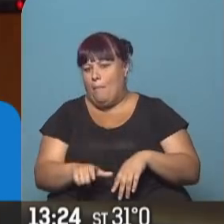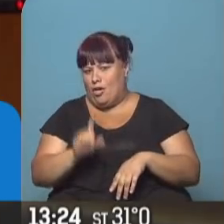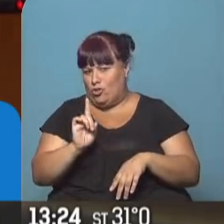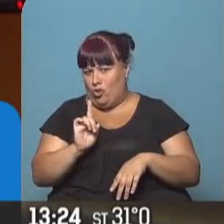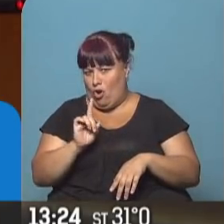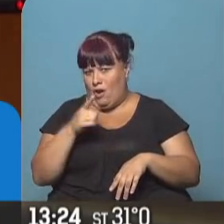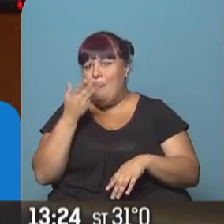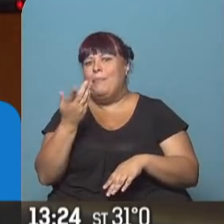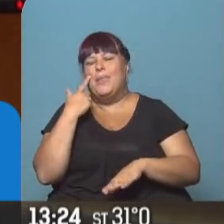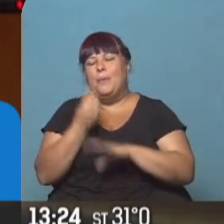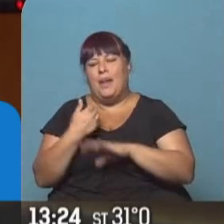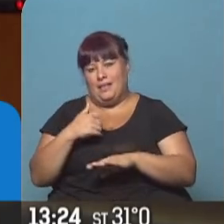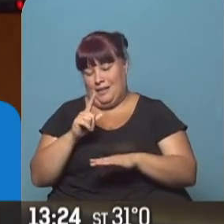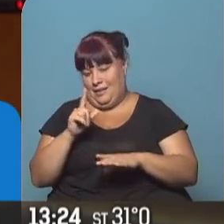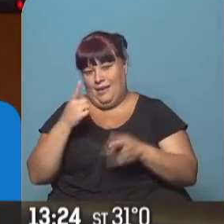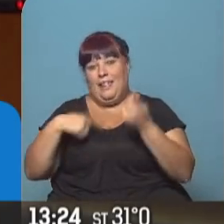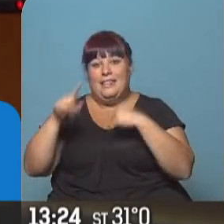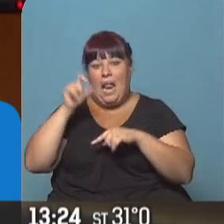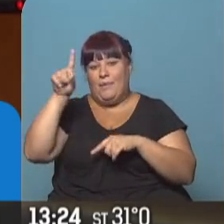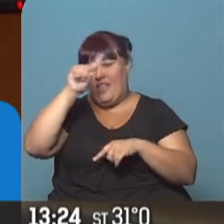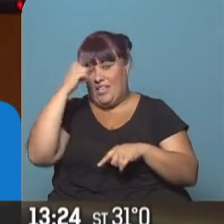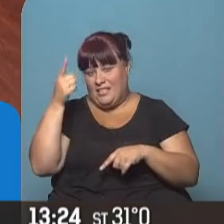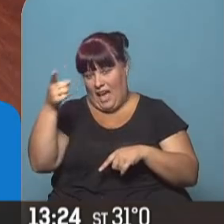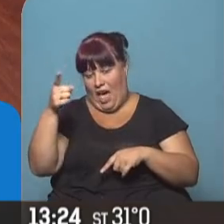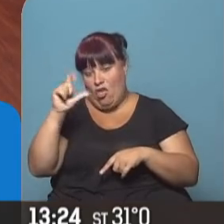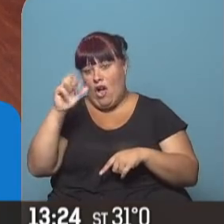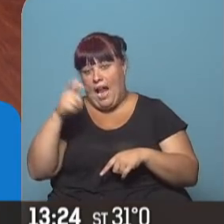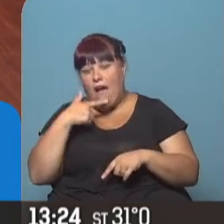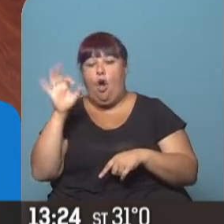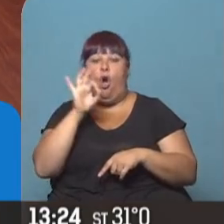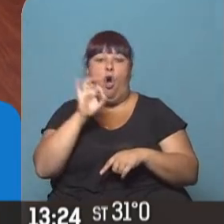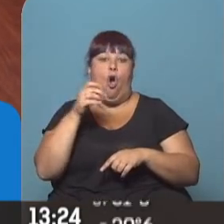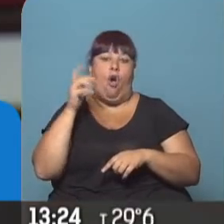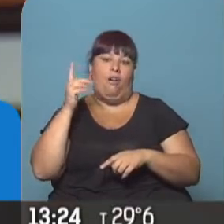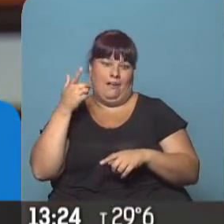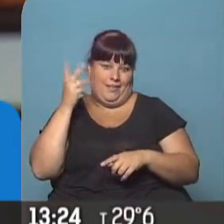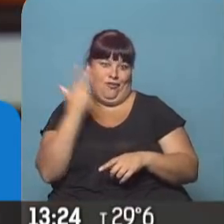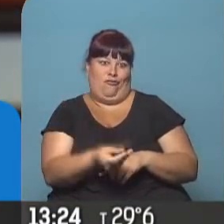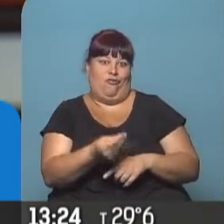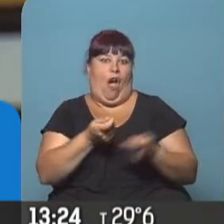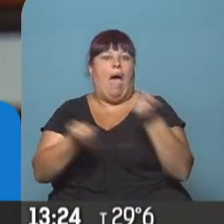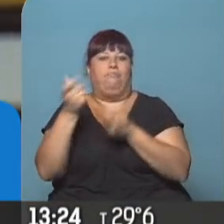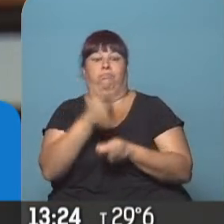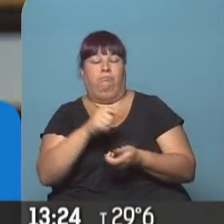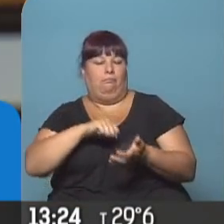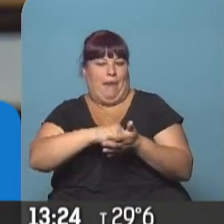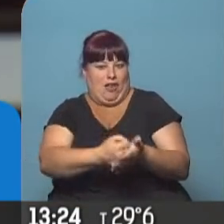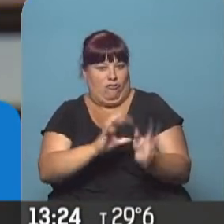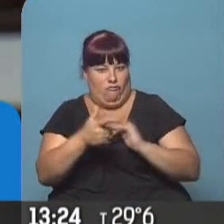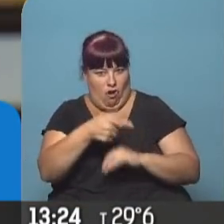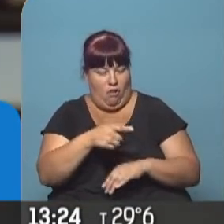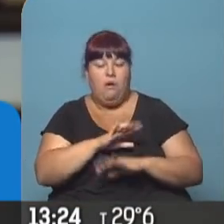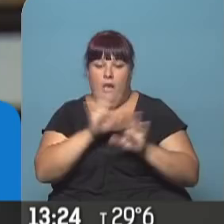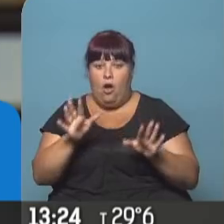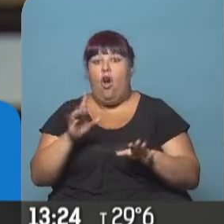pedía la radicación. Claro, es o burocracia del Estado de Caracas o explosión claro, administrativa. También, ¿no?